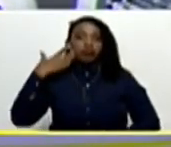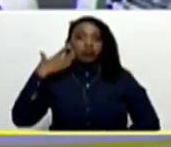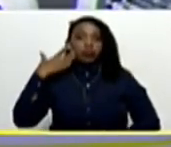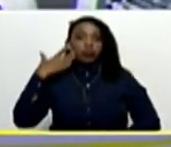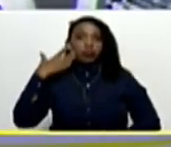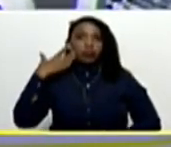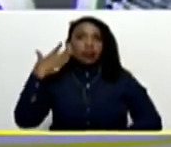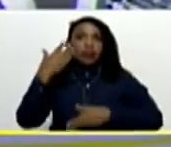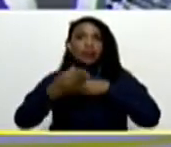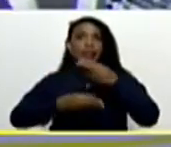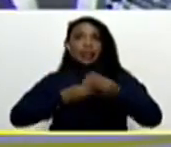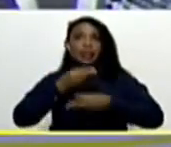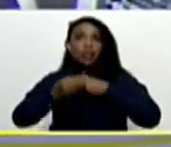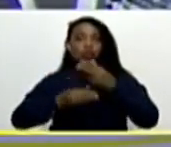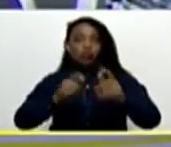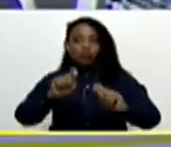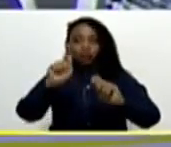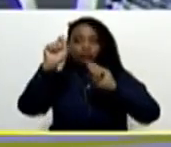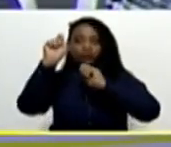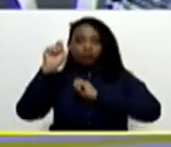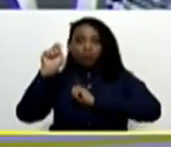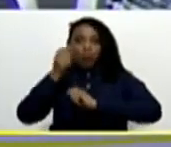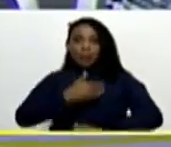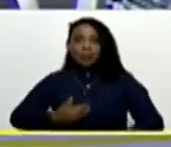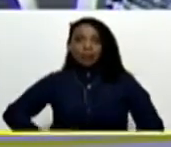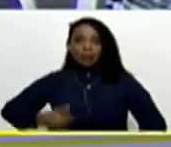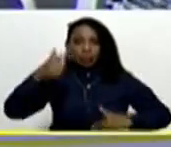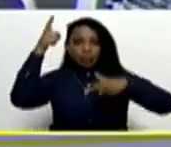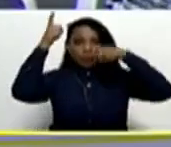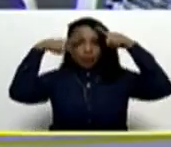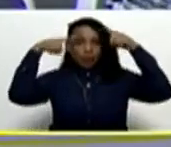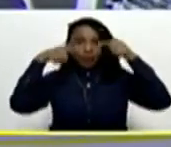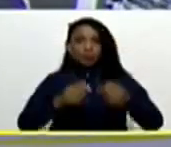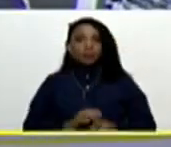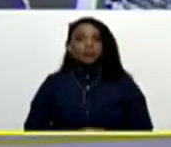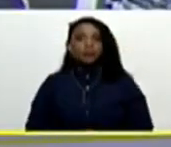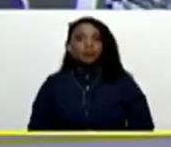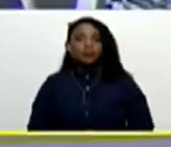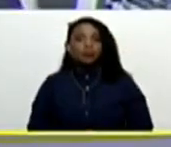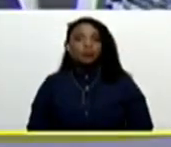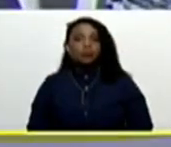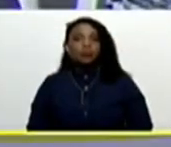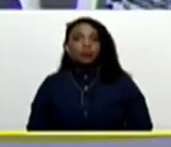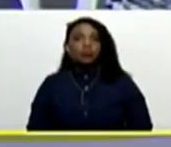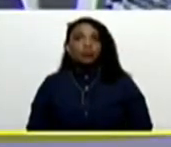le lo presidió el presidente Maduro, el presidente Chávez.